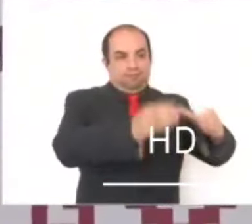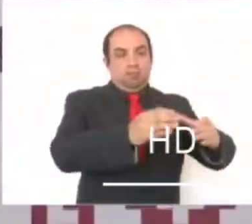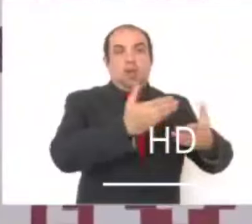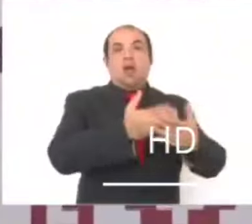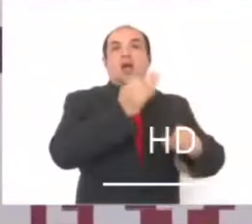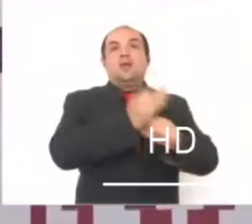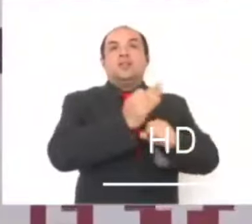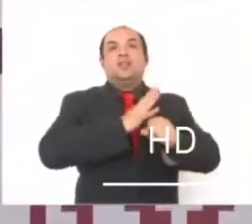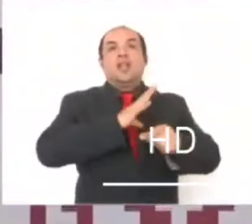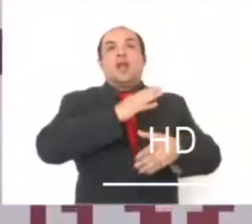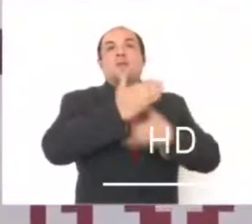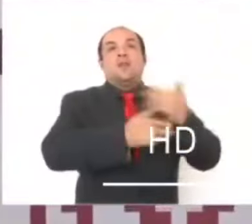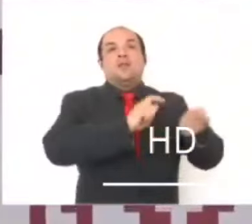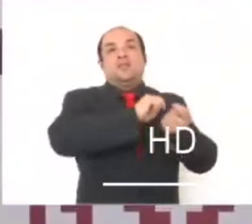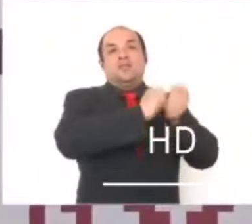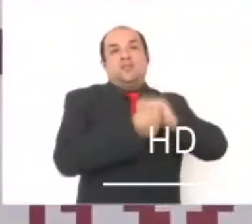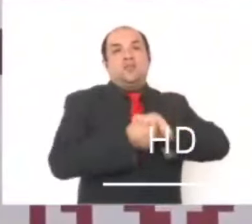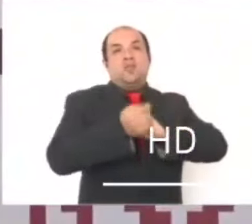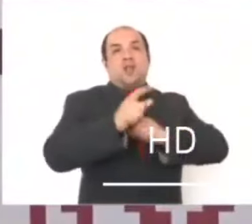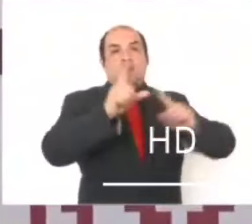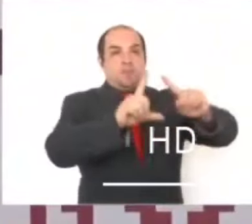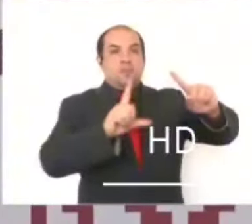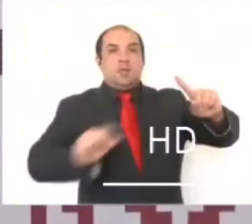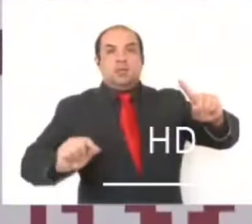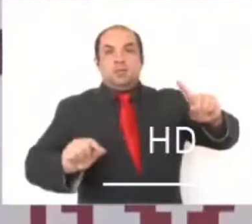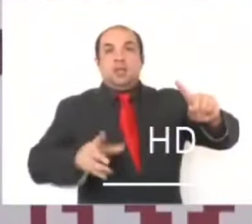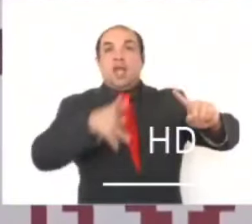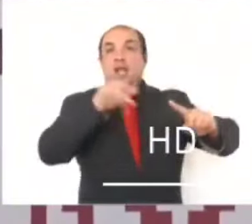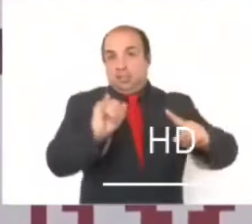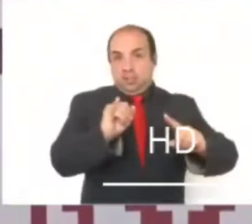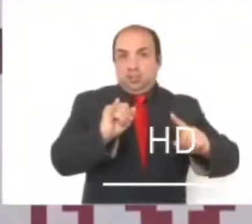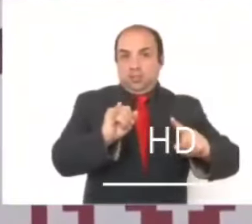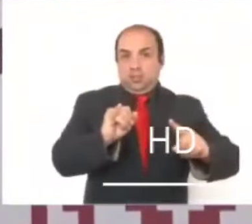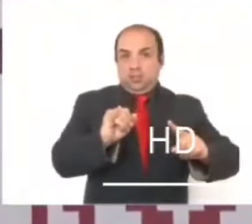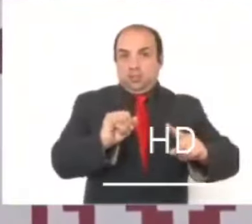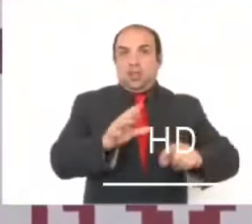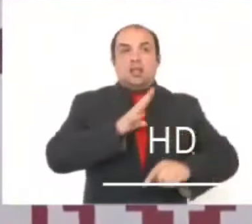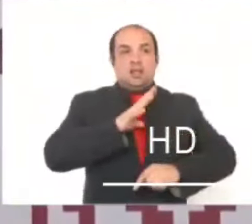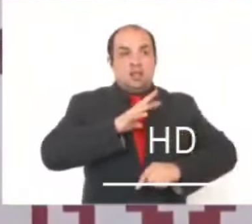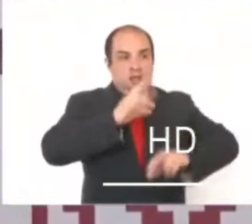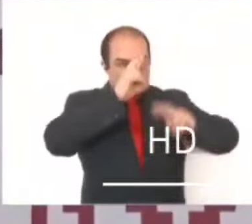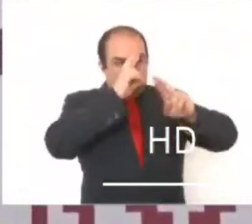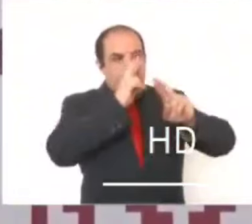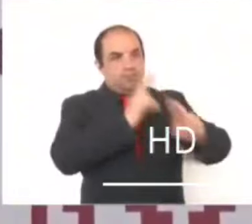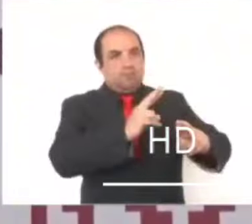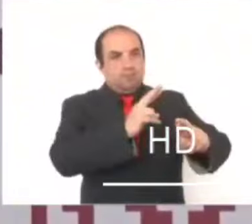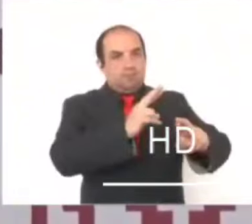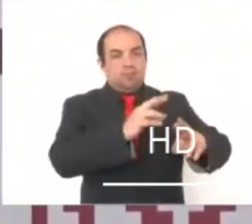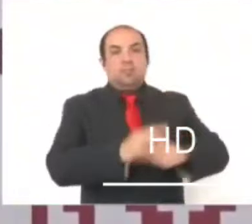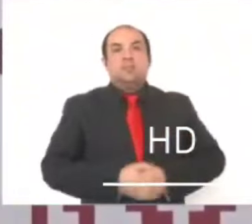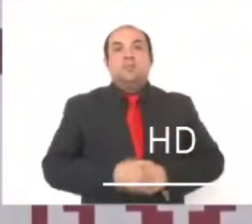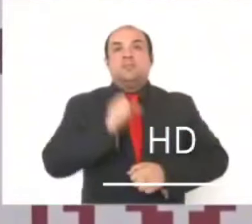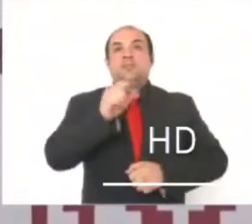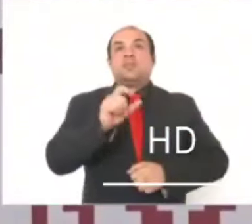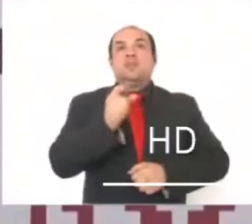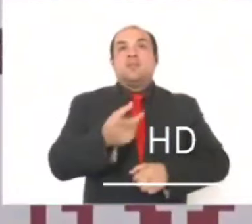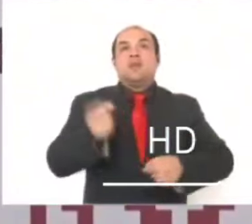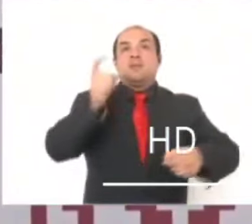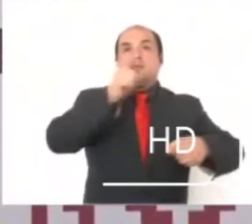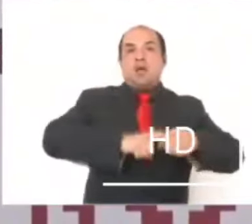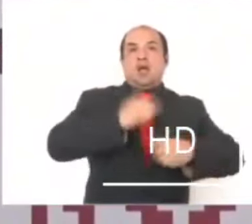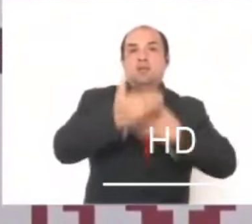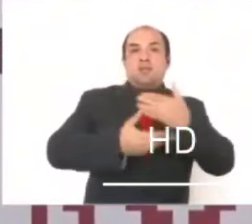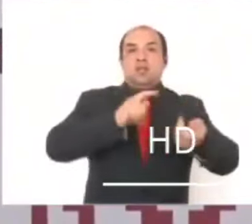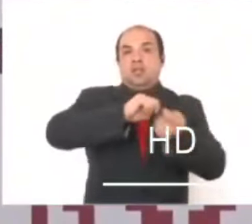en un proceso de transformación en el país y solamente así se vino este reconocimiento. Por eso somos parte también de